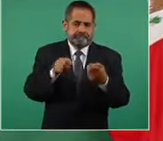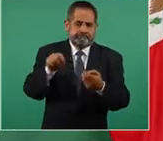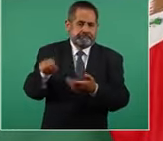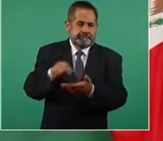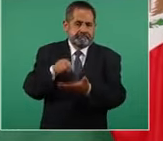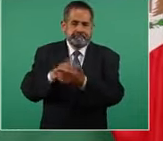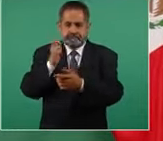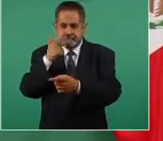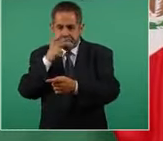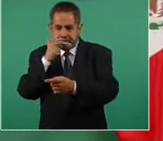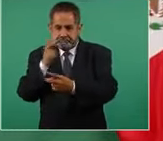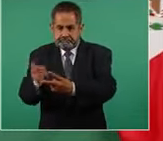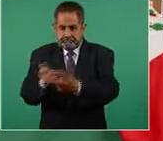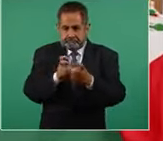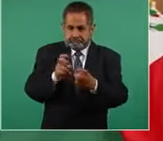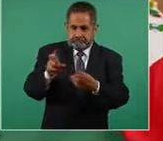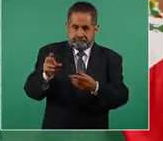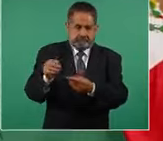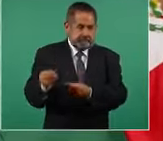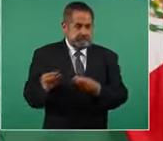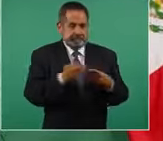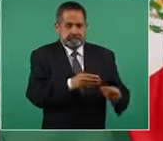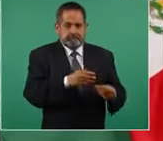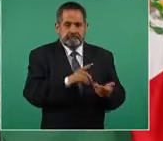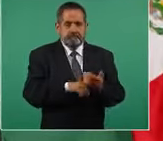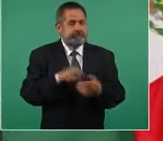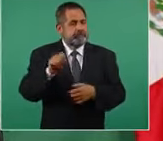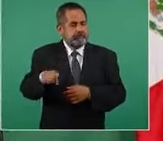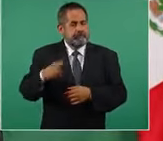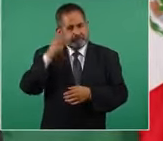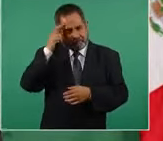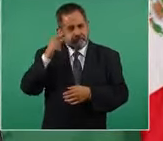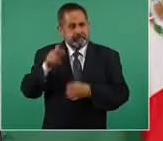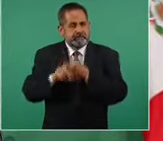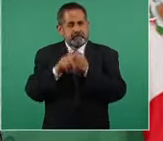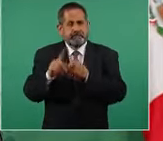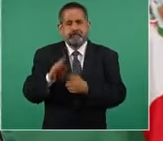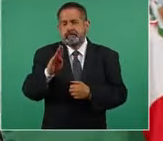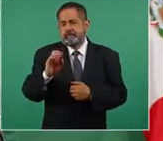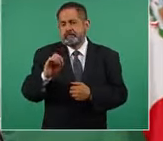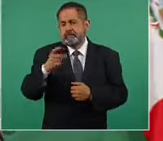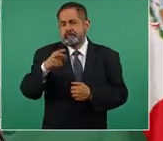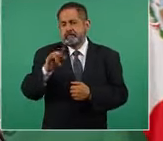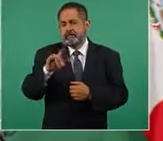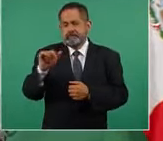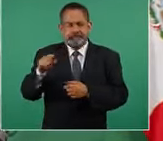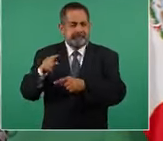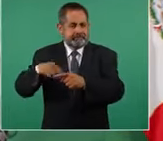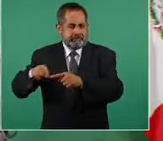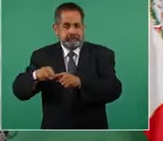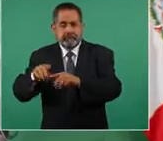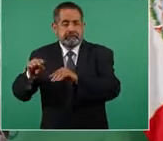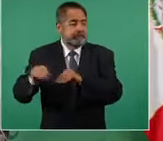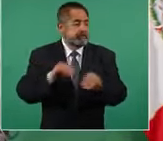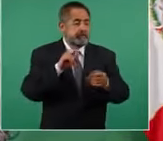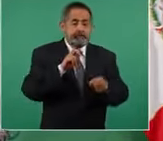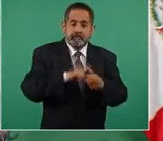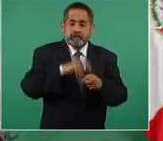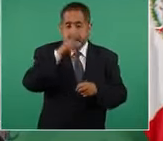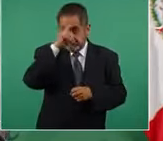de Chihuahua, de la presa, la Boquilla, y que habían aparecido en